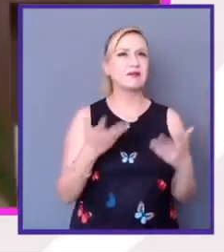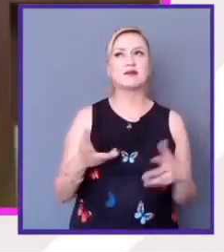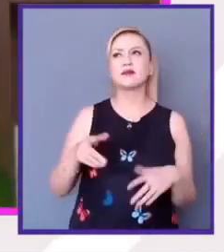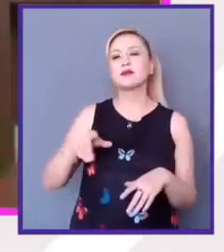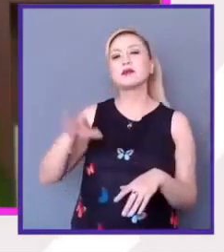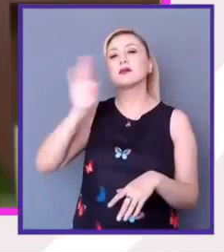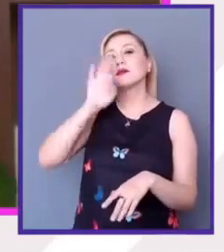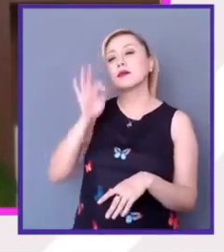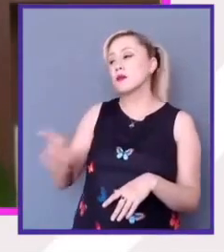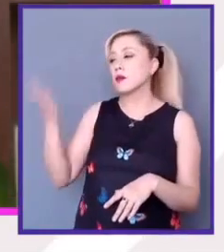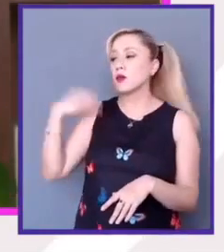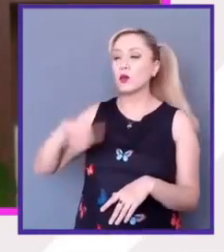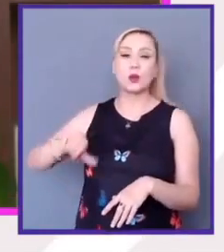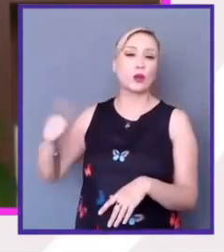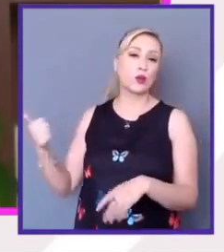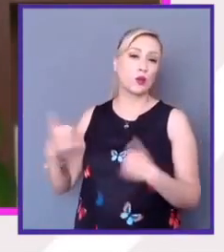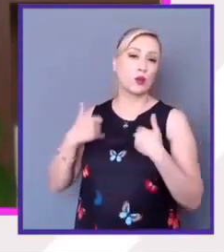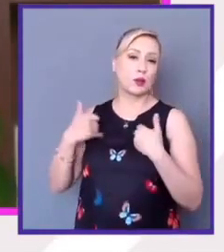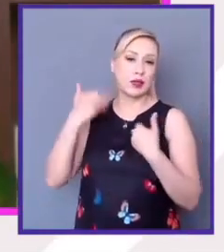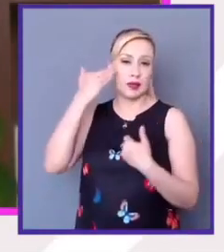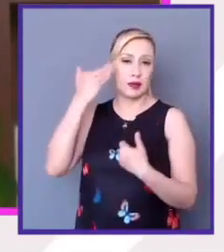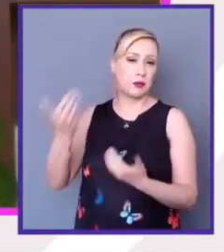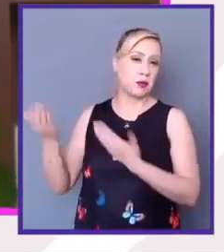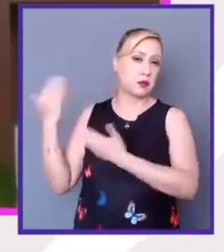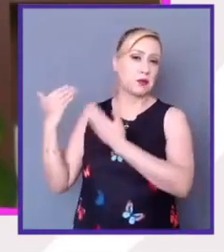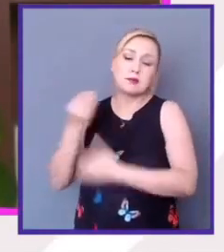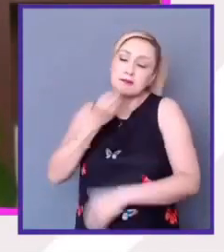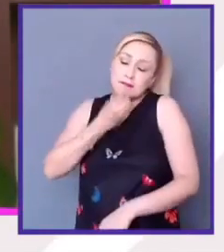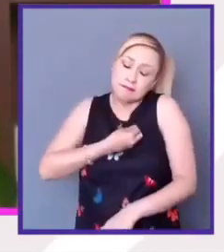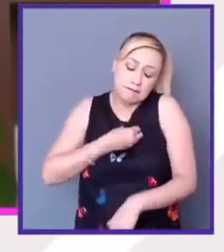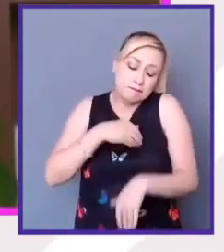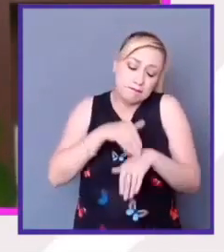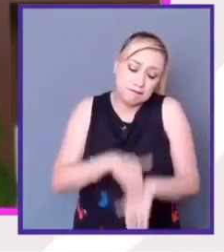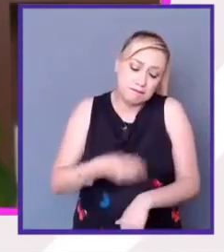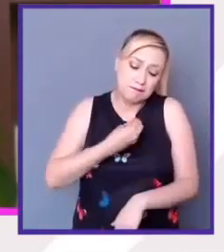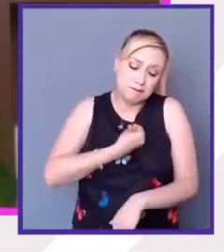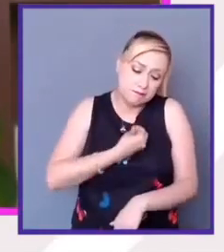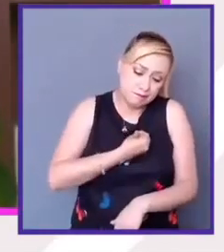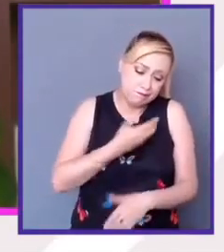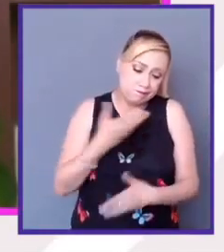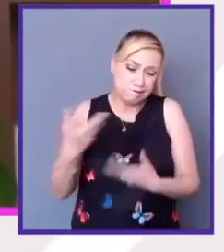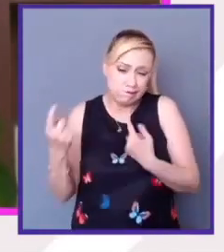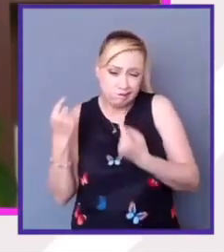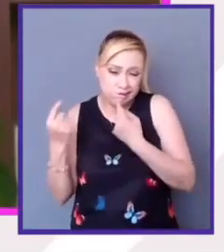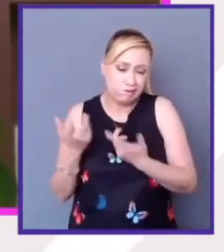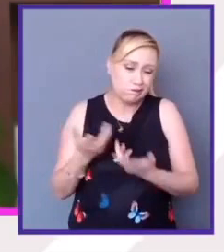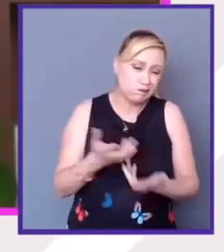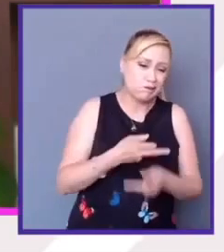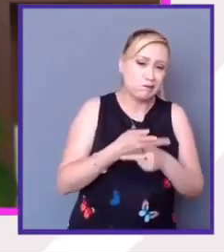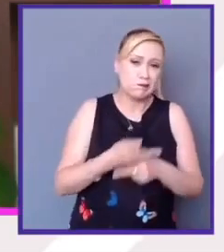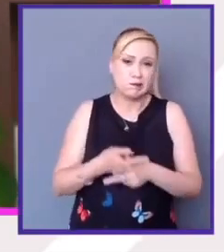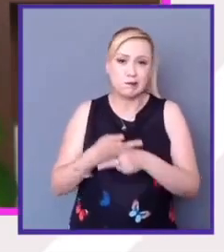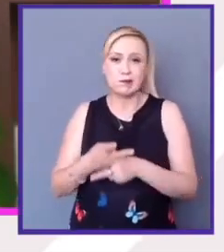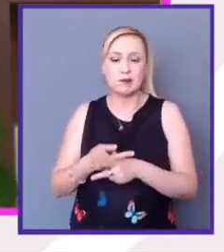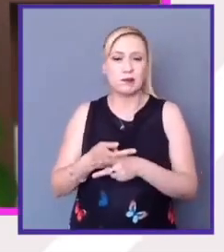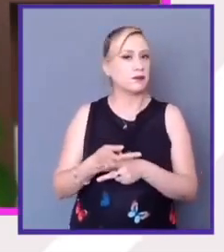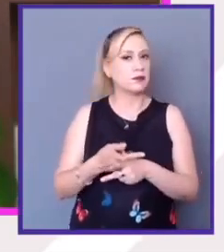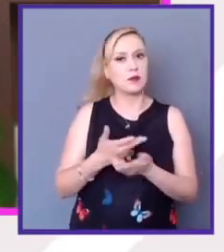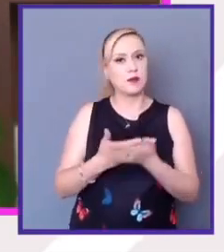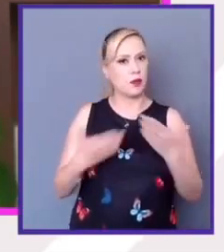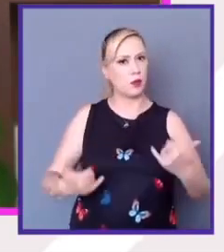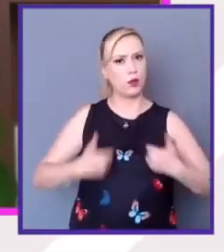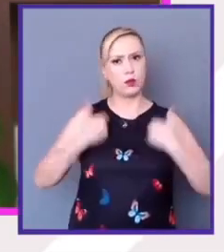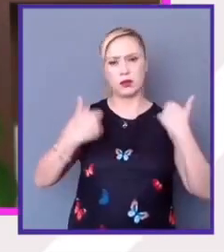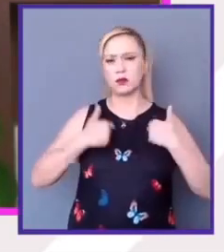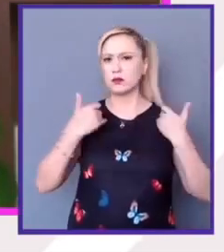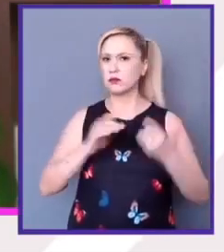esto estamos generalizando, ya lo sé, ¿no? Porque hay particularidades muy específicas, pero bueno, afortunadamente estamos viendo que en las generaciones más jóvenes esto